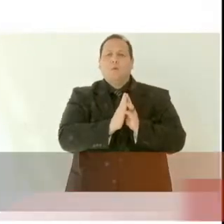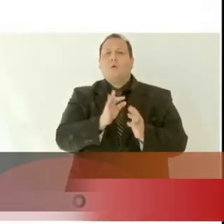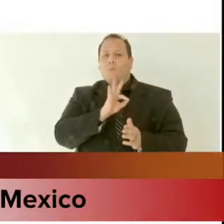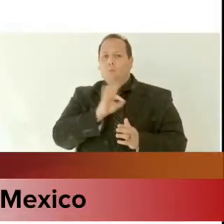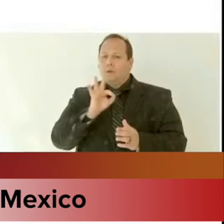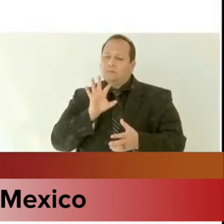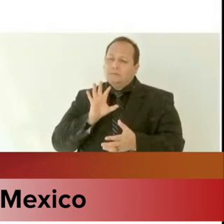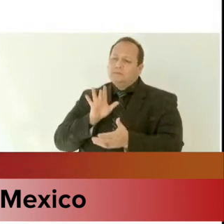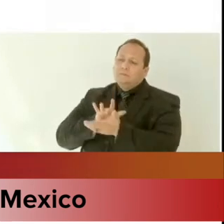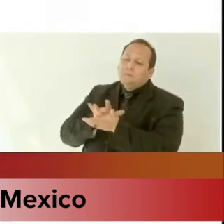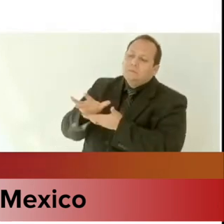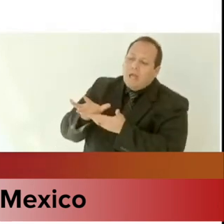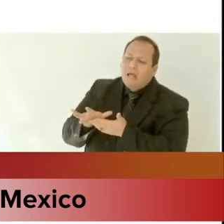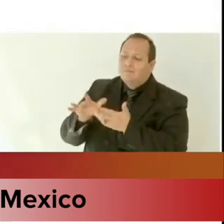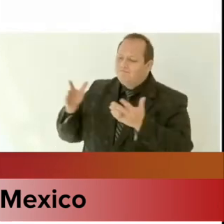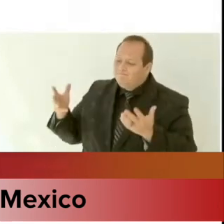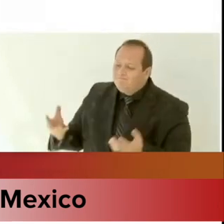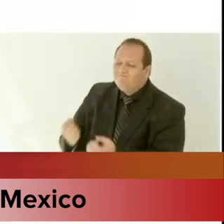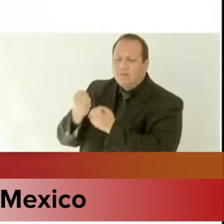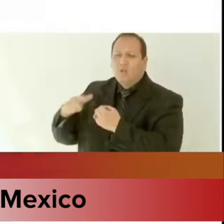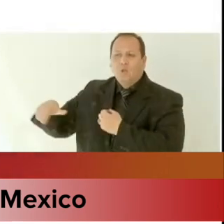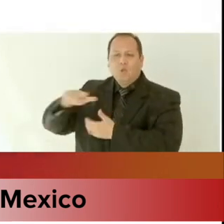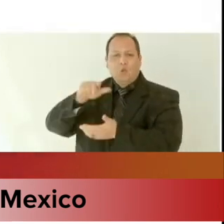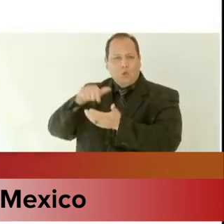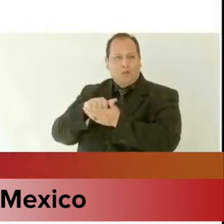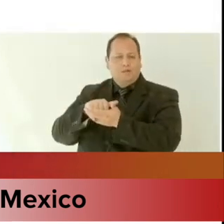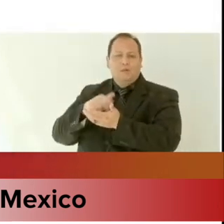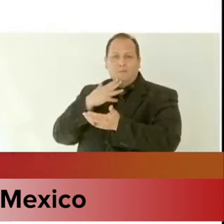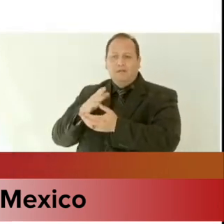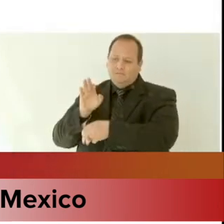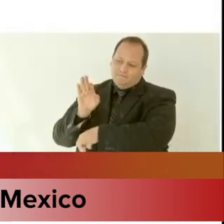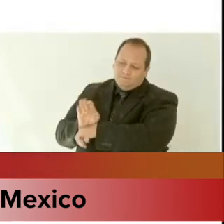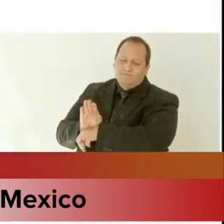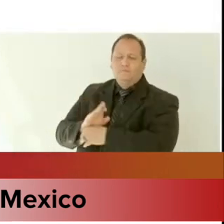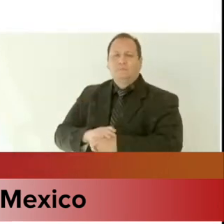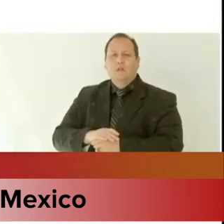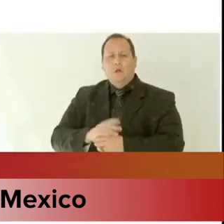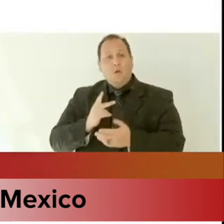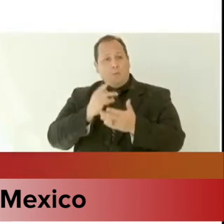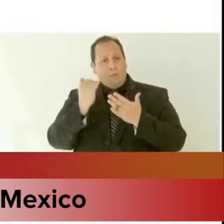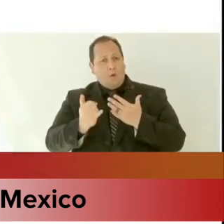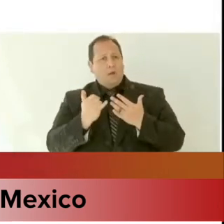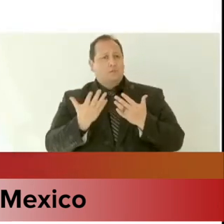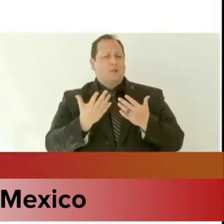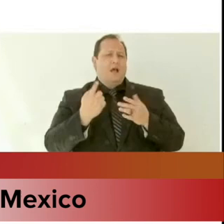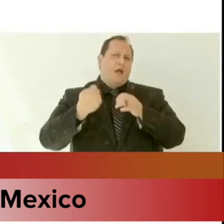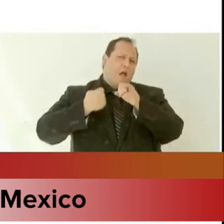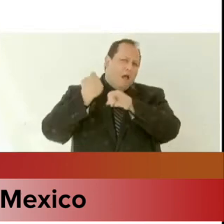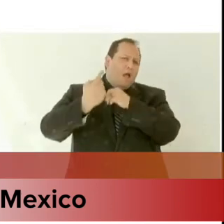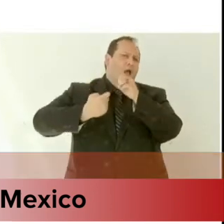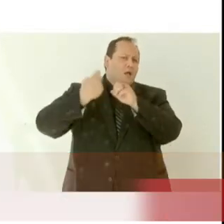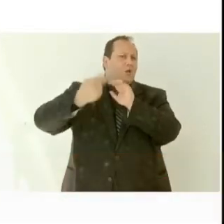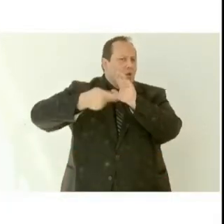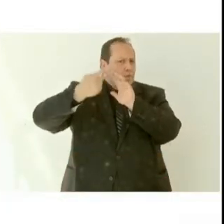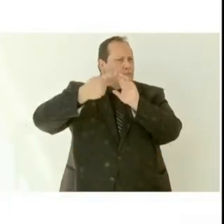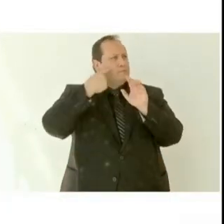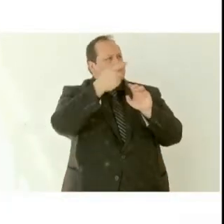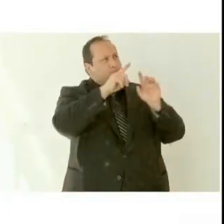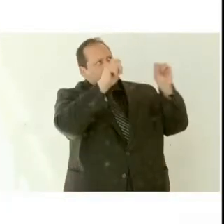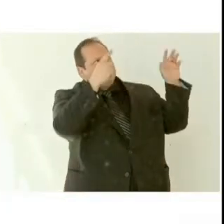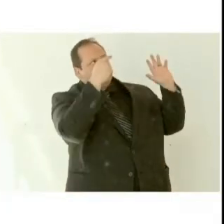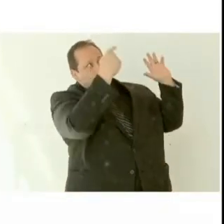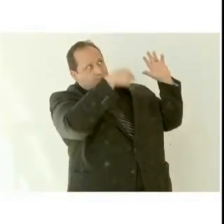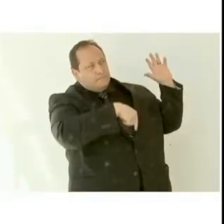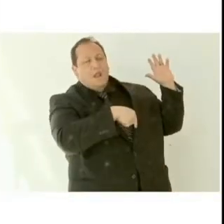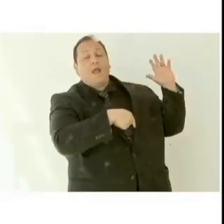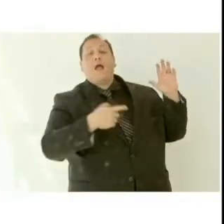estas intervenciones y rescatar estos espacios. Aquí tenemos lo que corresponde a los proyectos multianuales. Esto qué quiere decir, que es un proyecto que